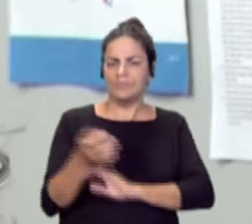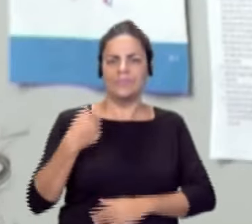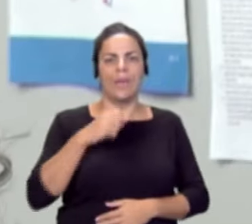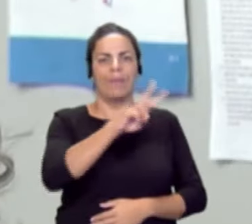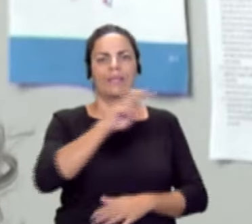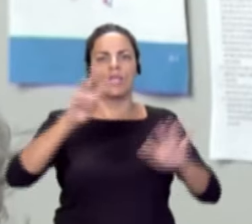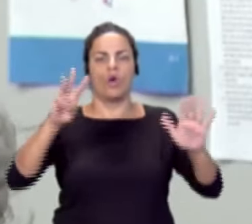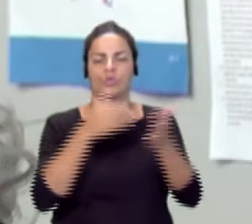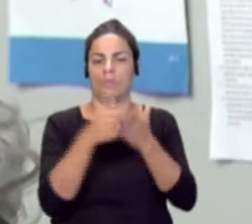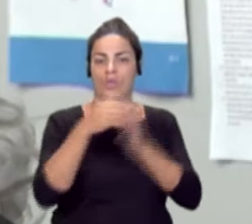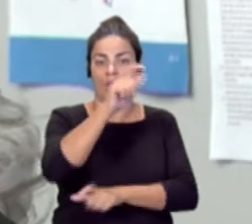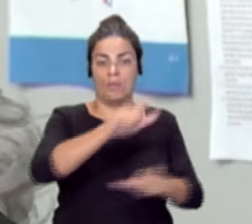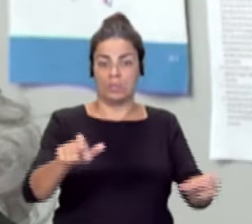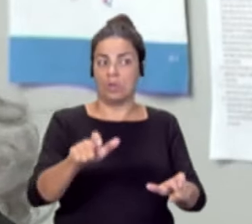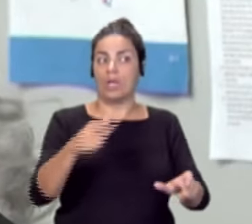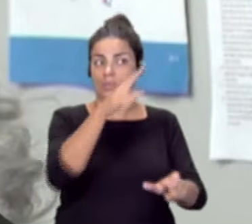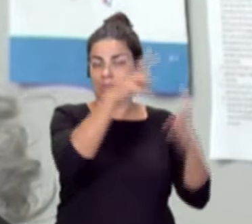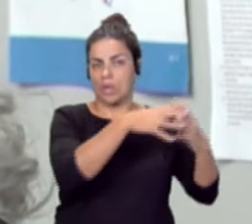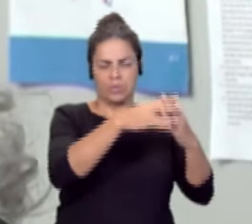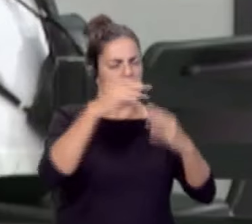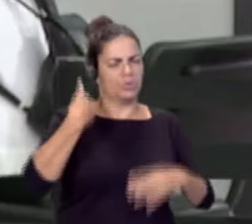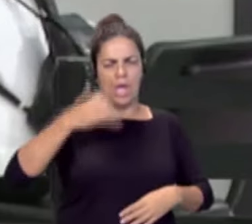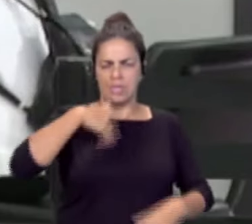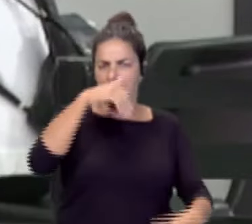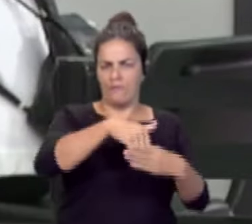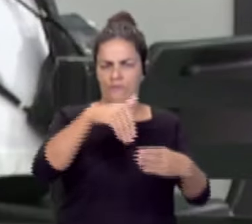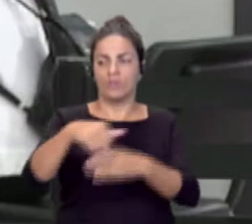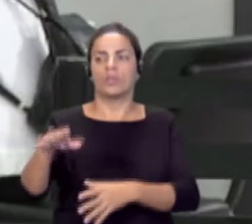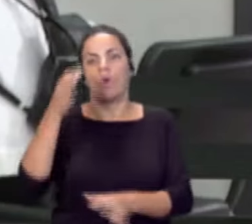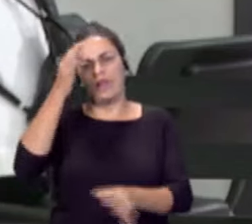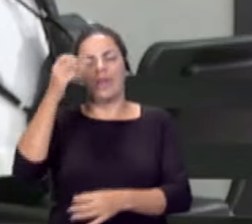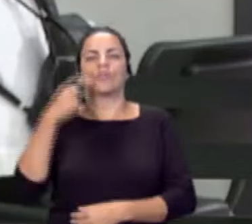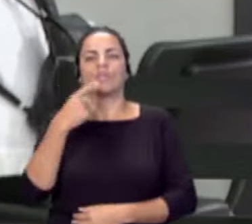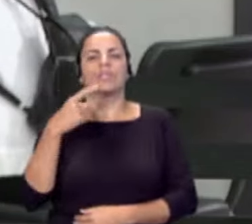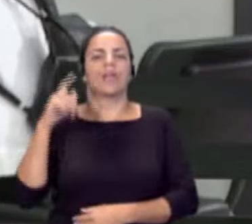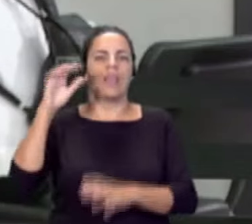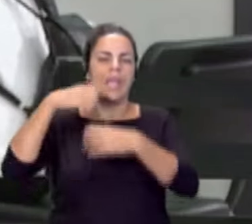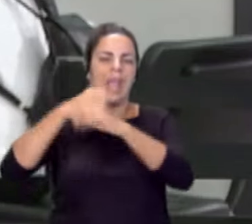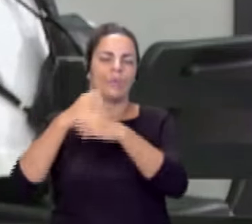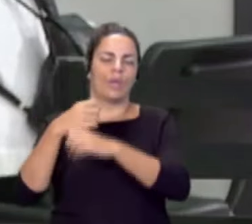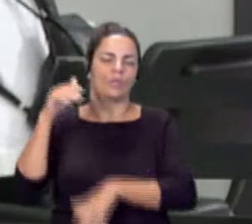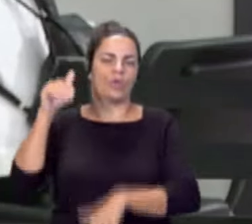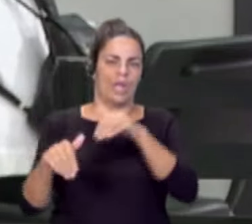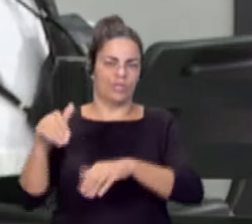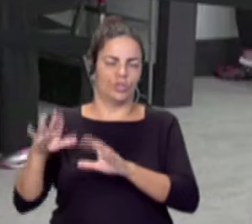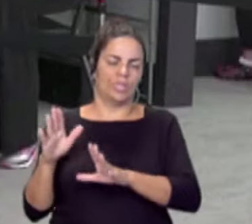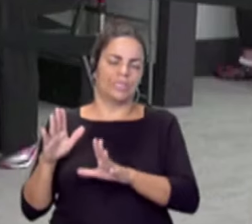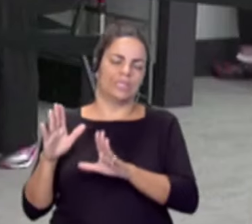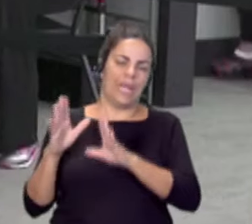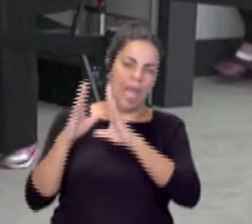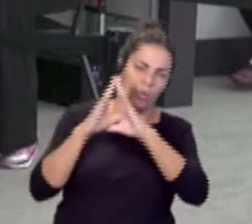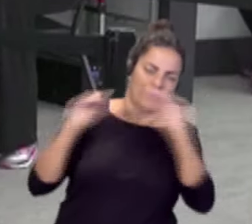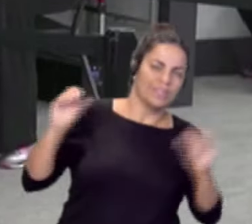ya han votado en Estados Unidos, según el Laboratorio de Elecciones de la Universidad de Florida. Y se han establecido récords de